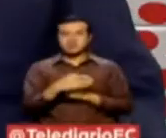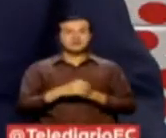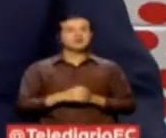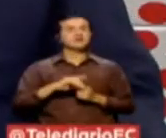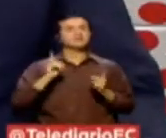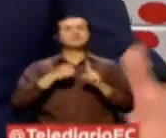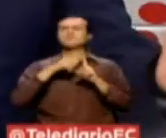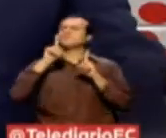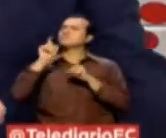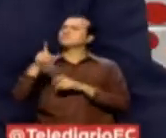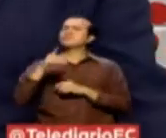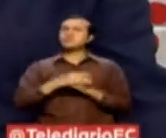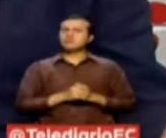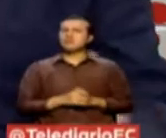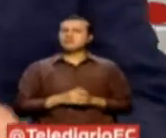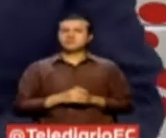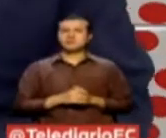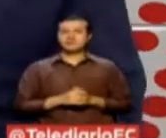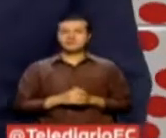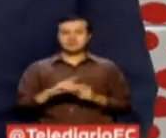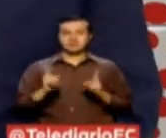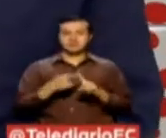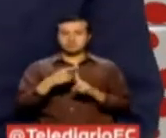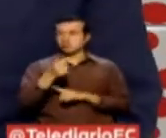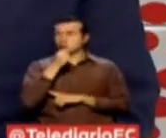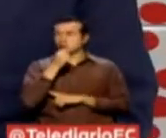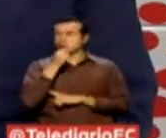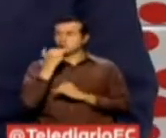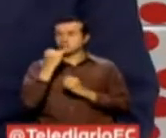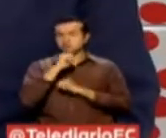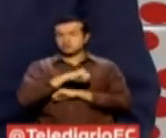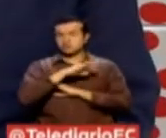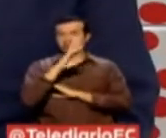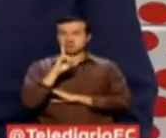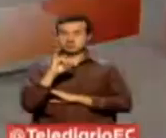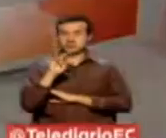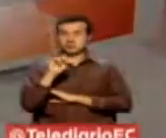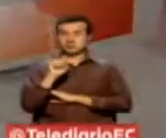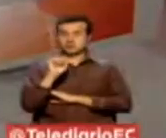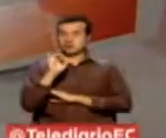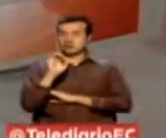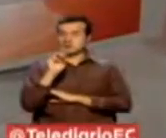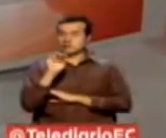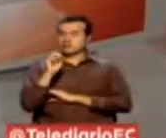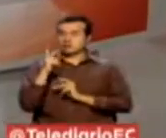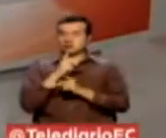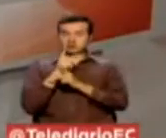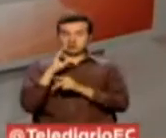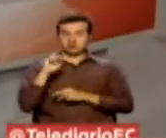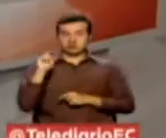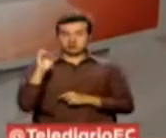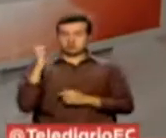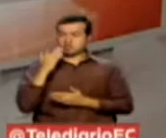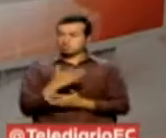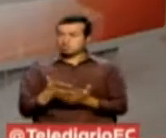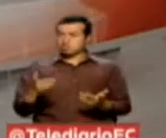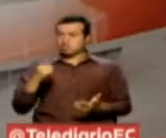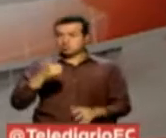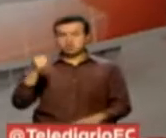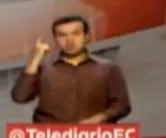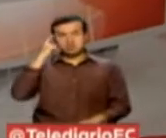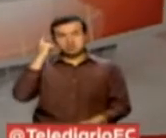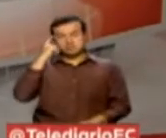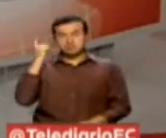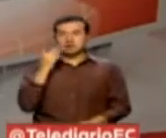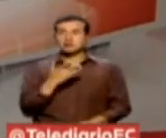por preguntarle algo que deviene de la primera entrevista de esta mañana con Diana Atamaín, presidenta del Consejo Nacional Electoral. ¿Qué opina del